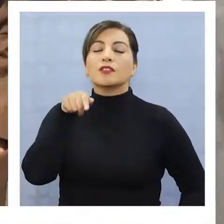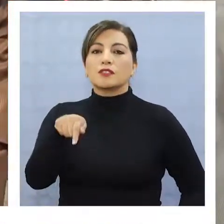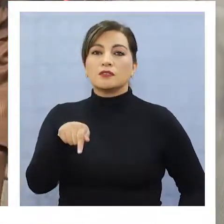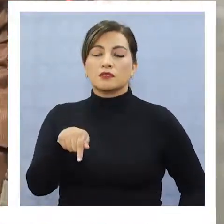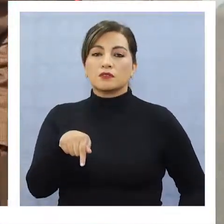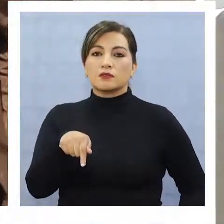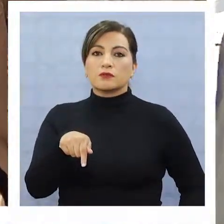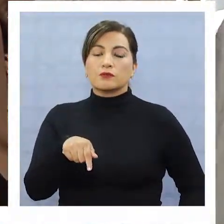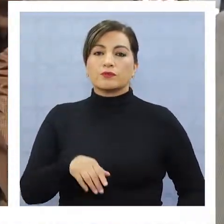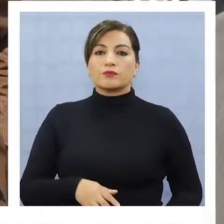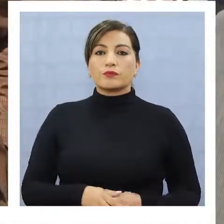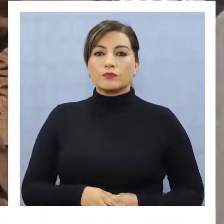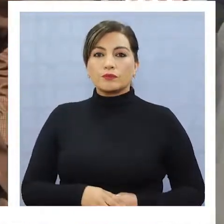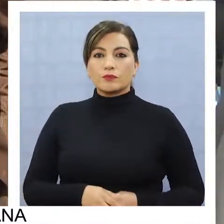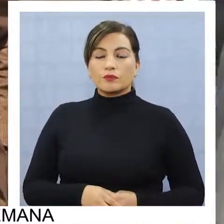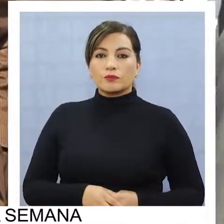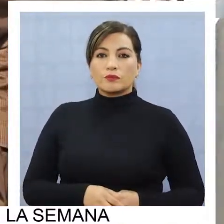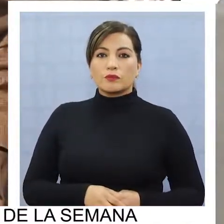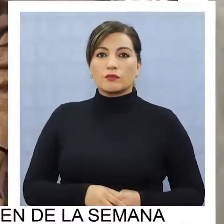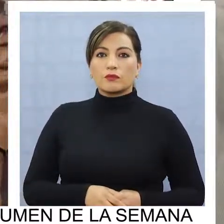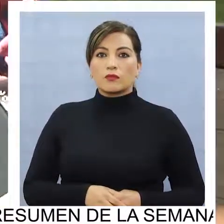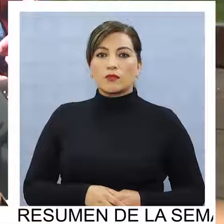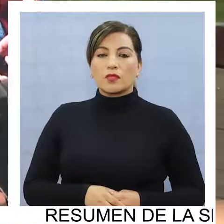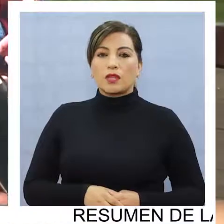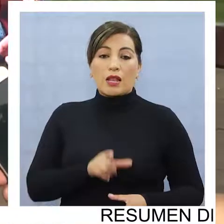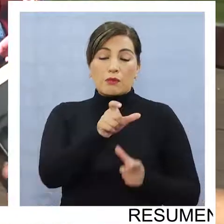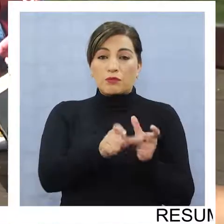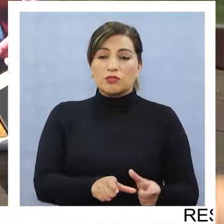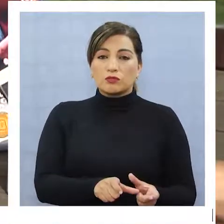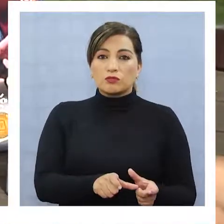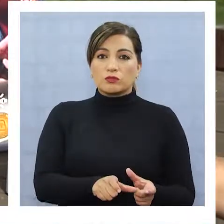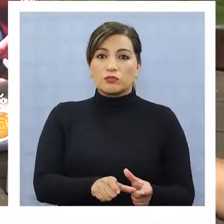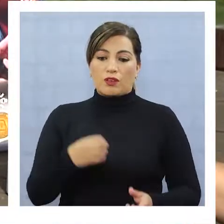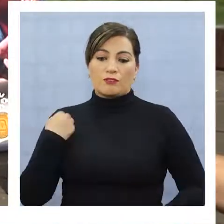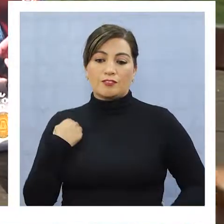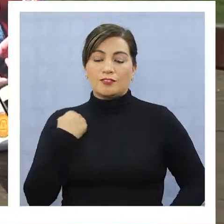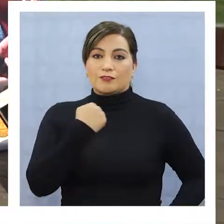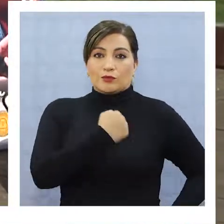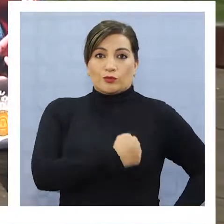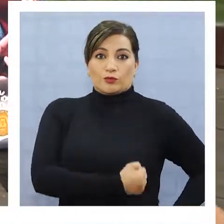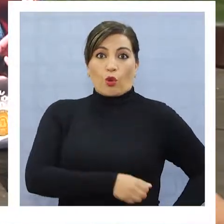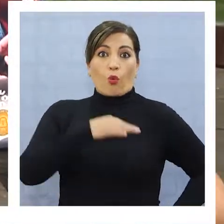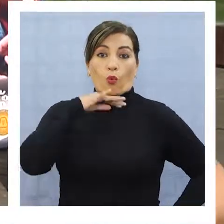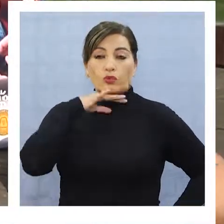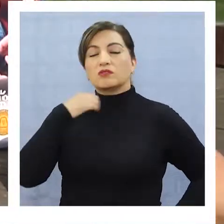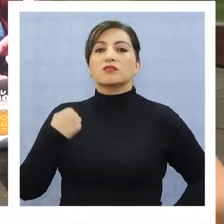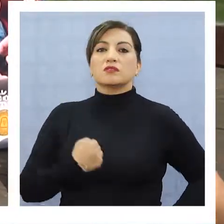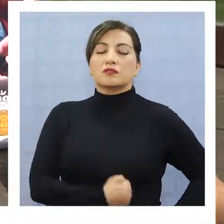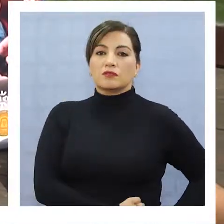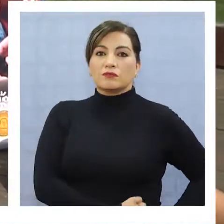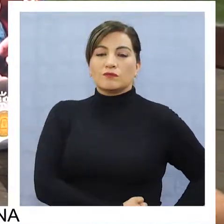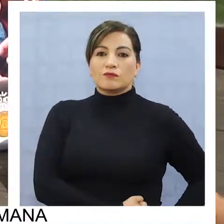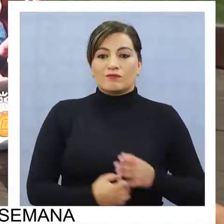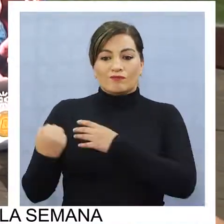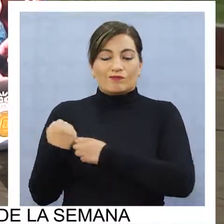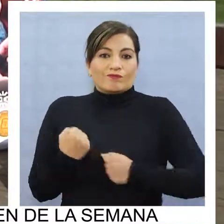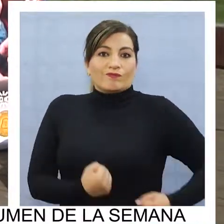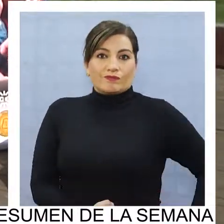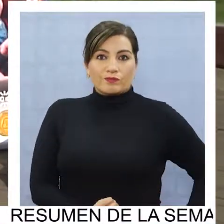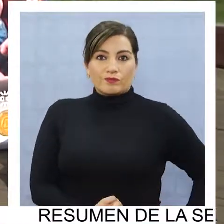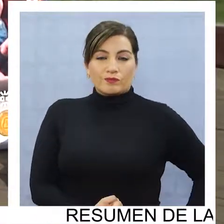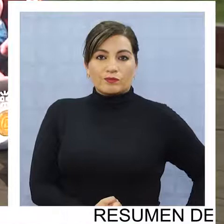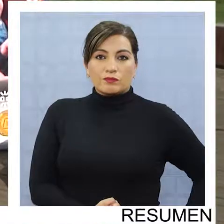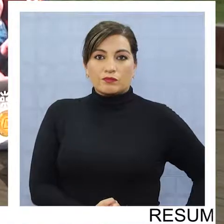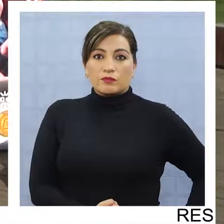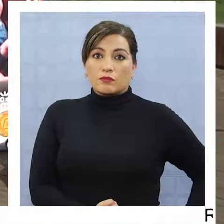eventualmente si hubiesen sido trasladados en un sistema de retención infantil debidamente anclado